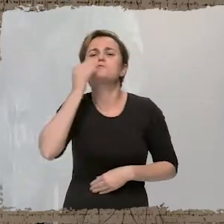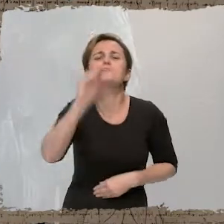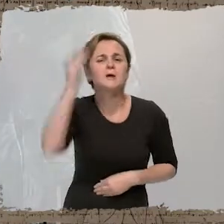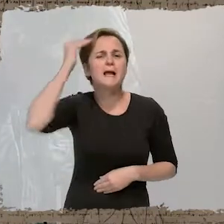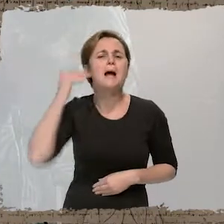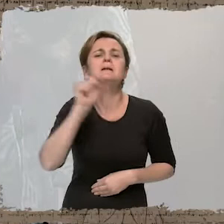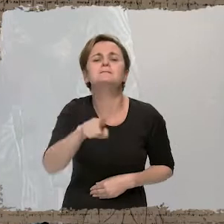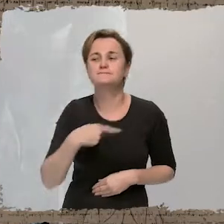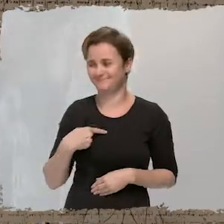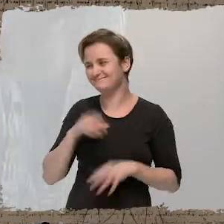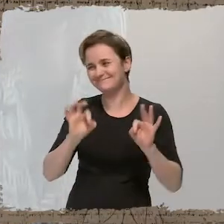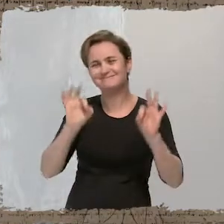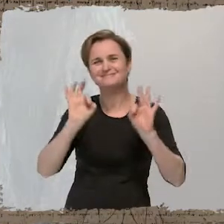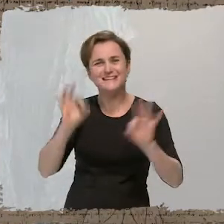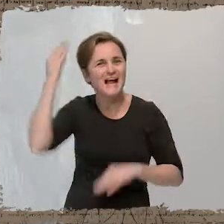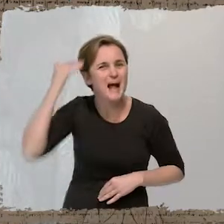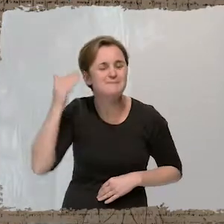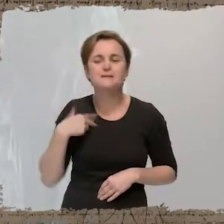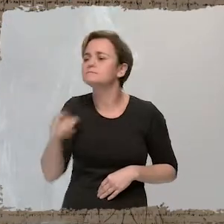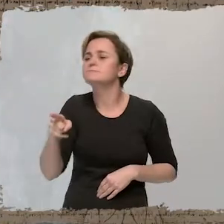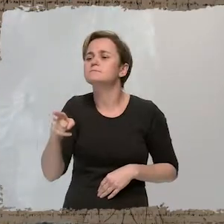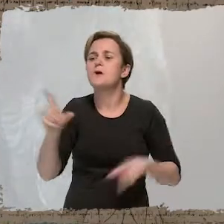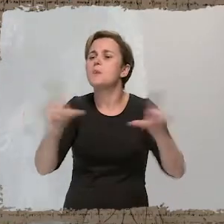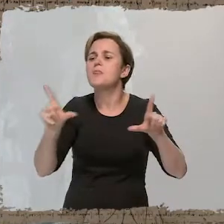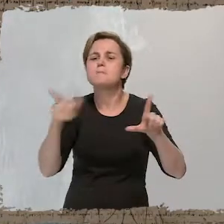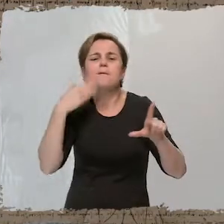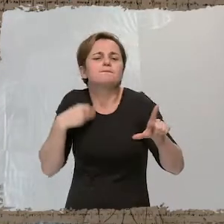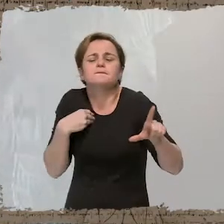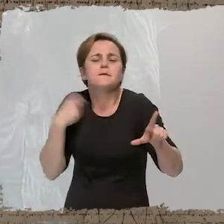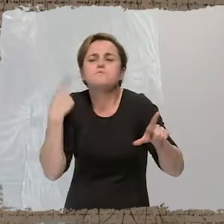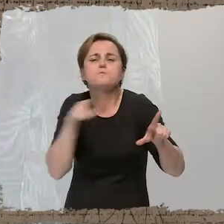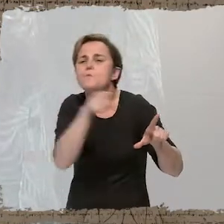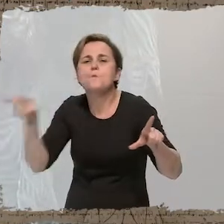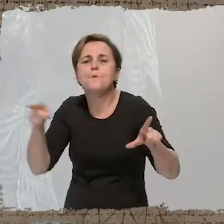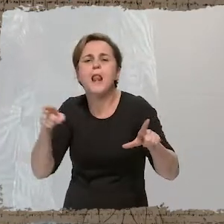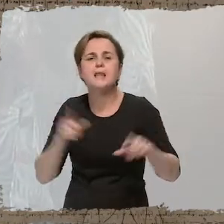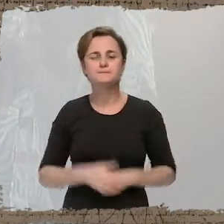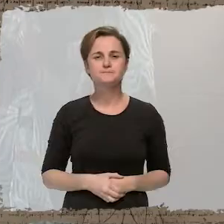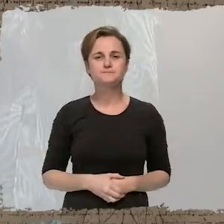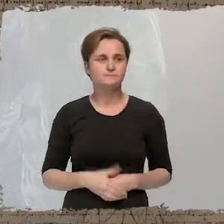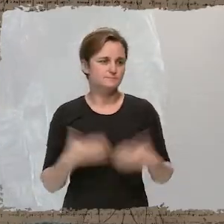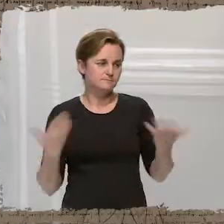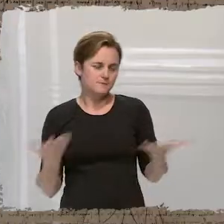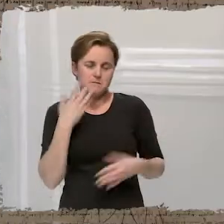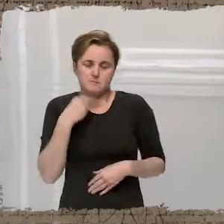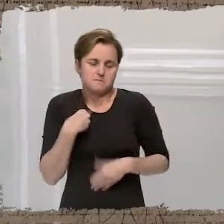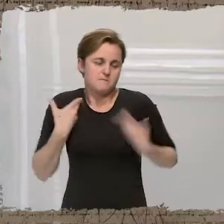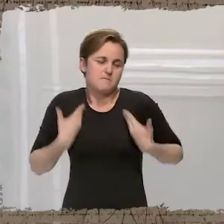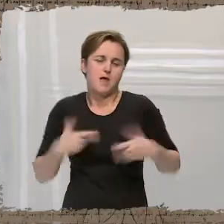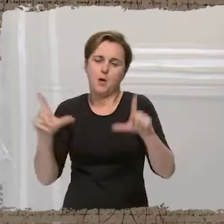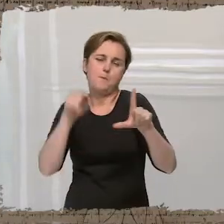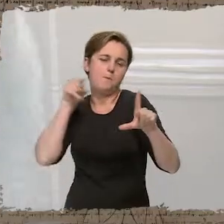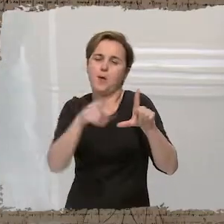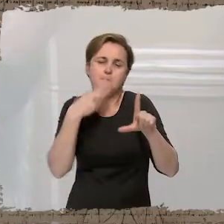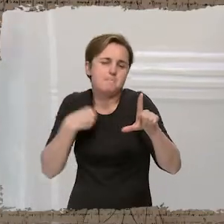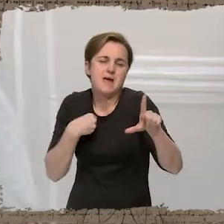camila del programa mira quién camina cuál fue la parte favorita de los programas de 100 camila por supuesto que mi parte